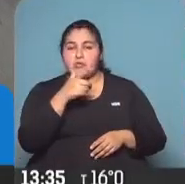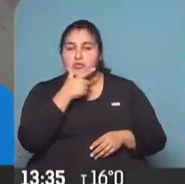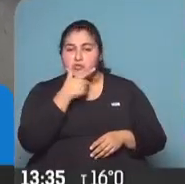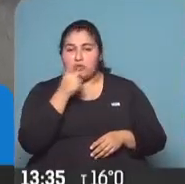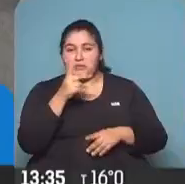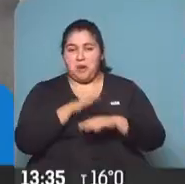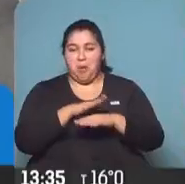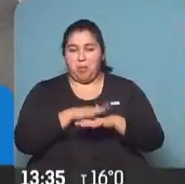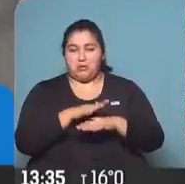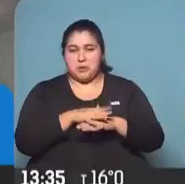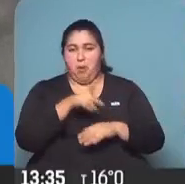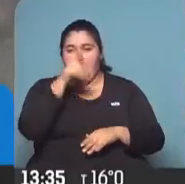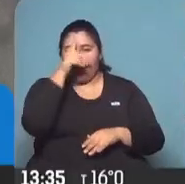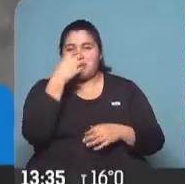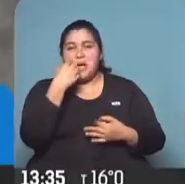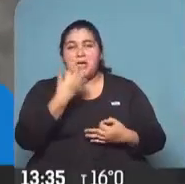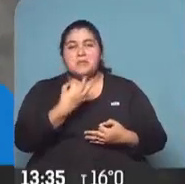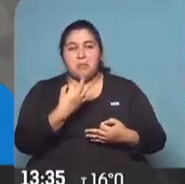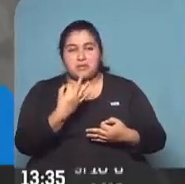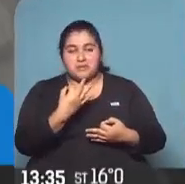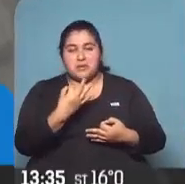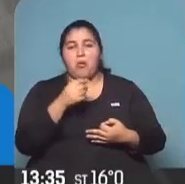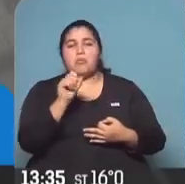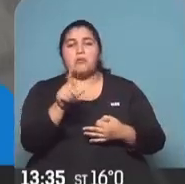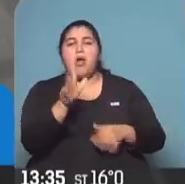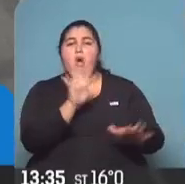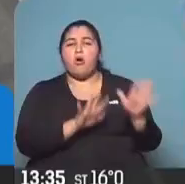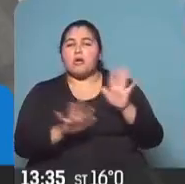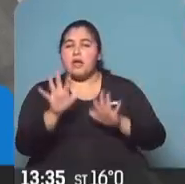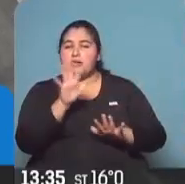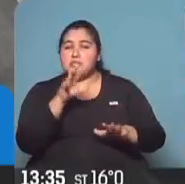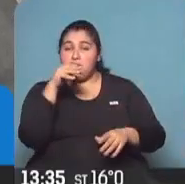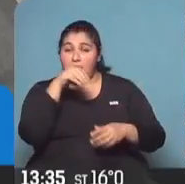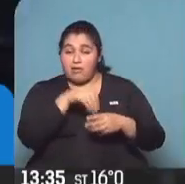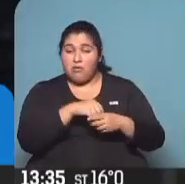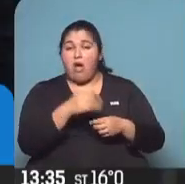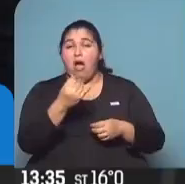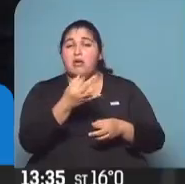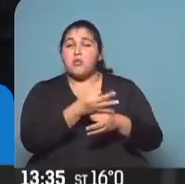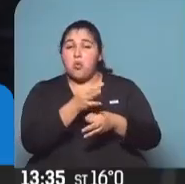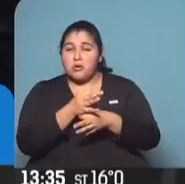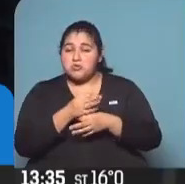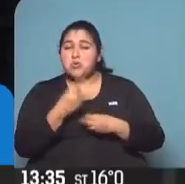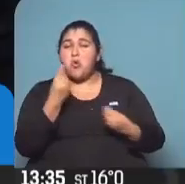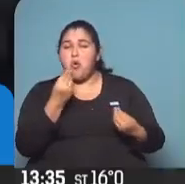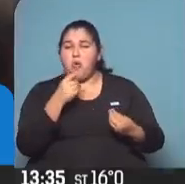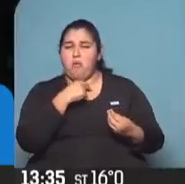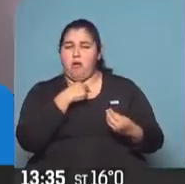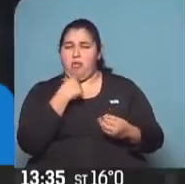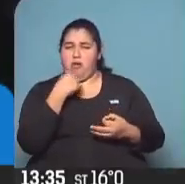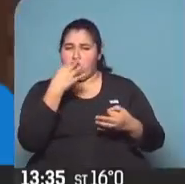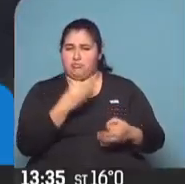tiene condiciones especiales y está organizada en la nada para responder